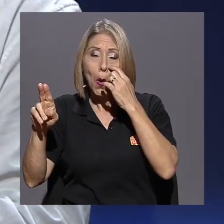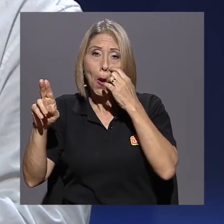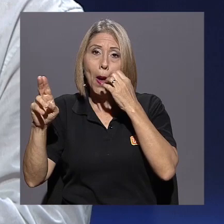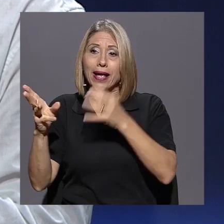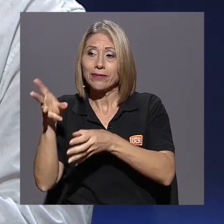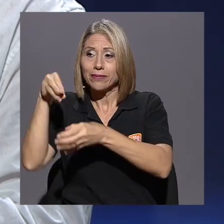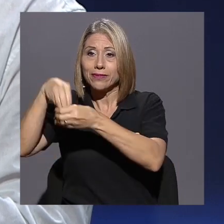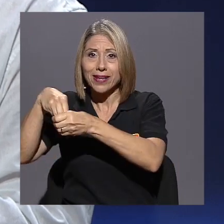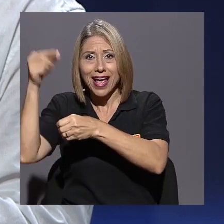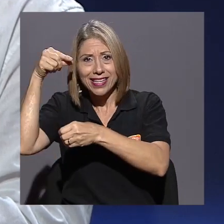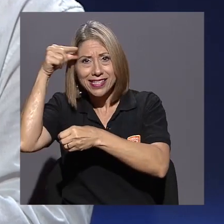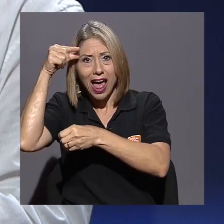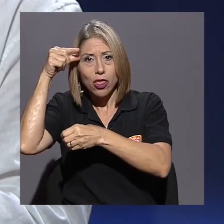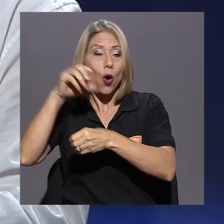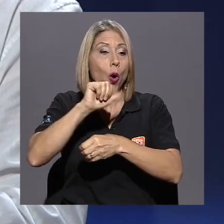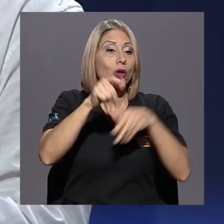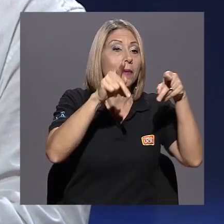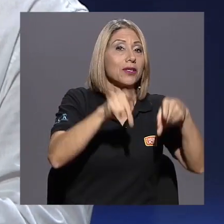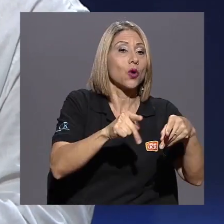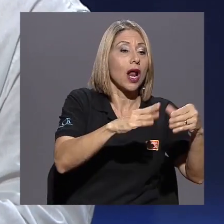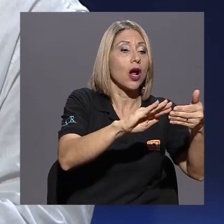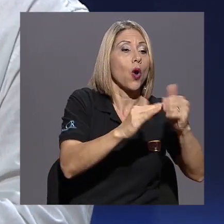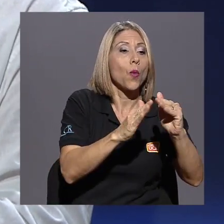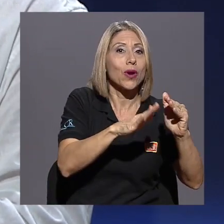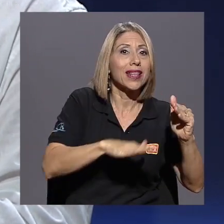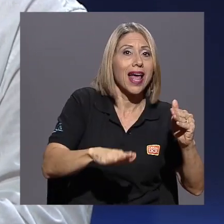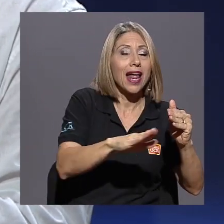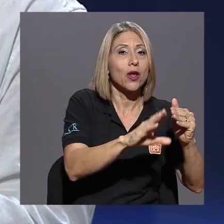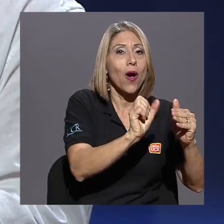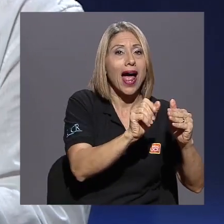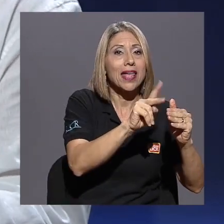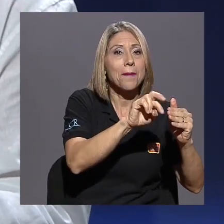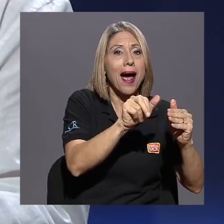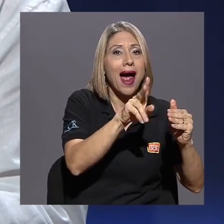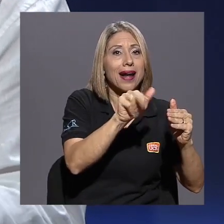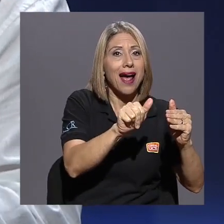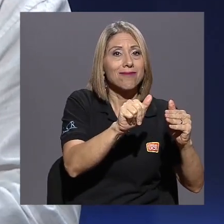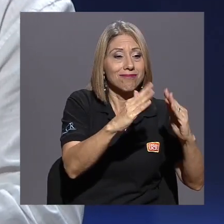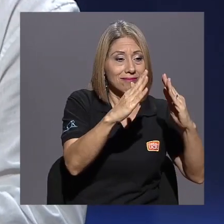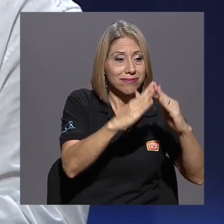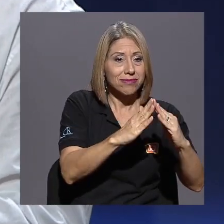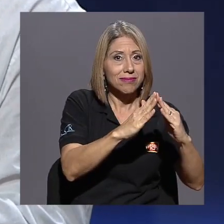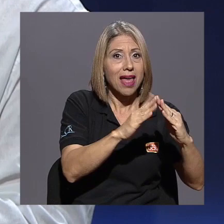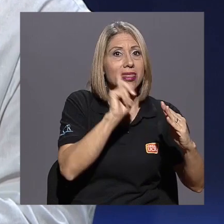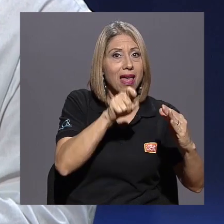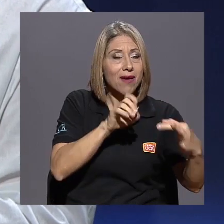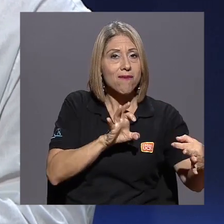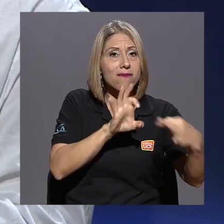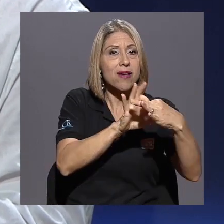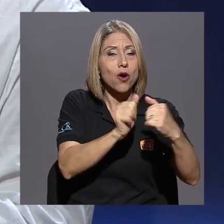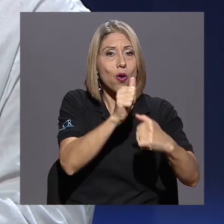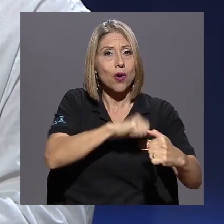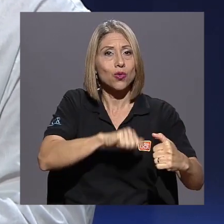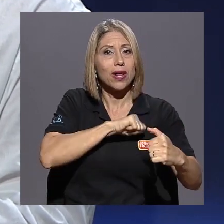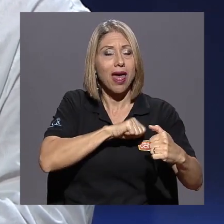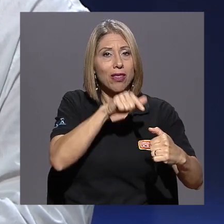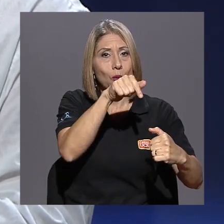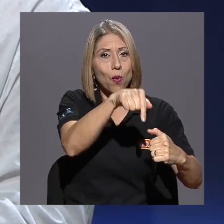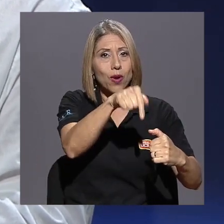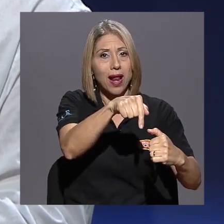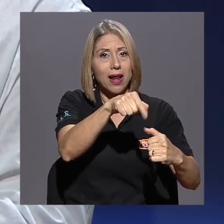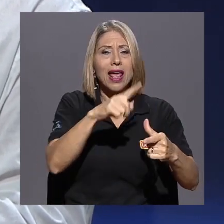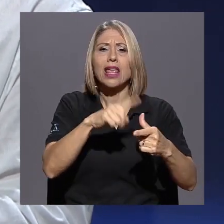comunario aimar adquirir en alguna comunidad tiene que ver relacionarse con la autoridad comunal entonces la pregunta